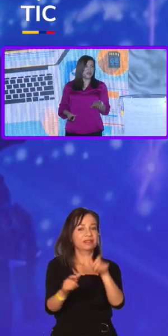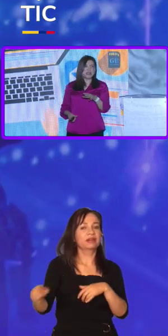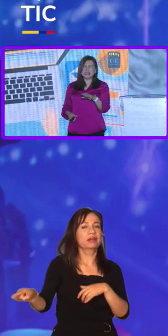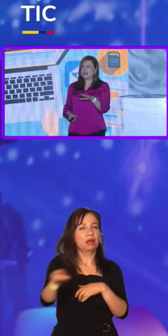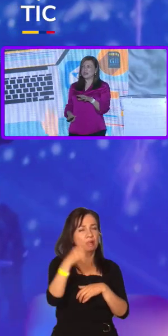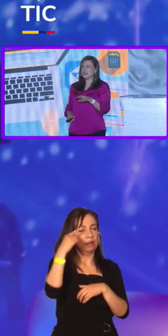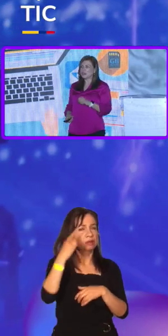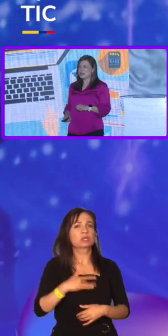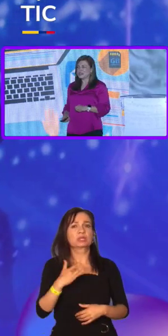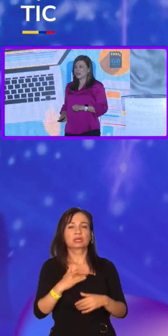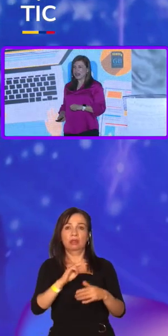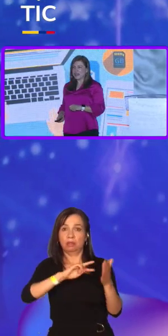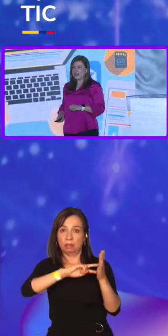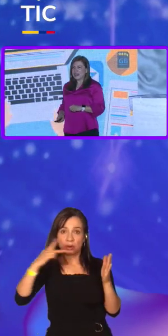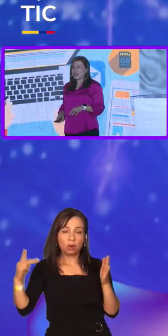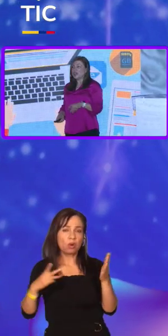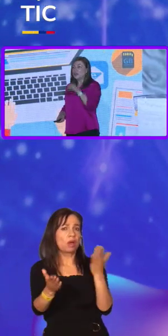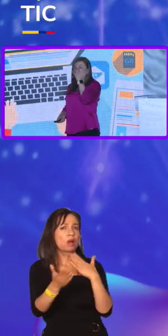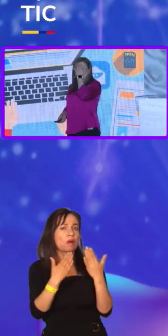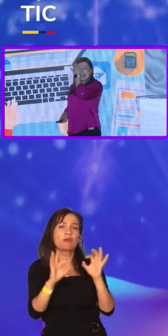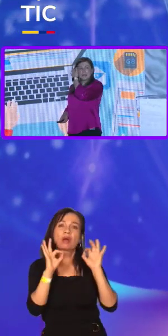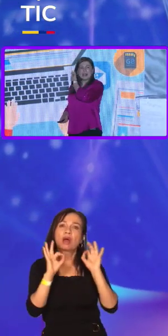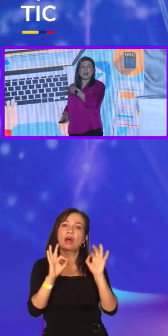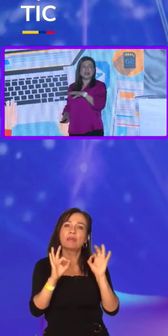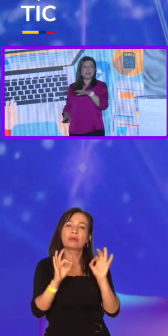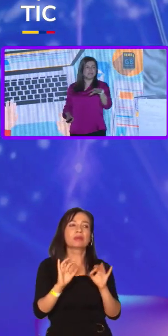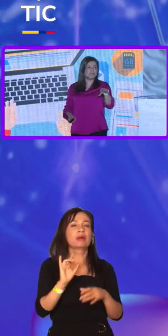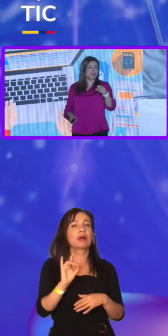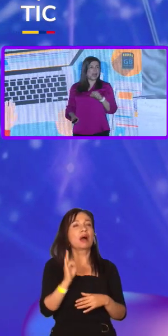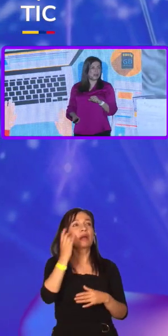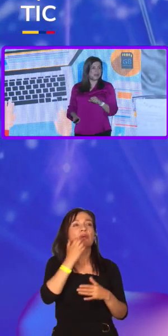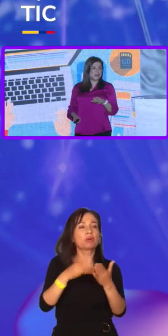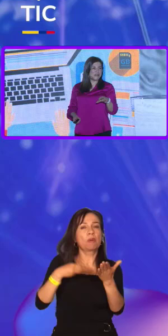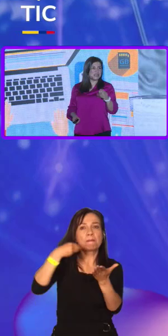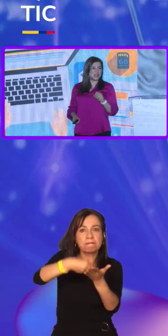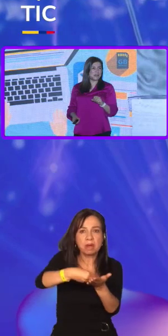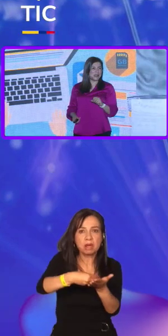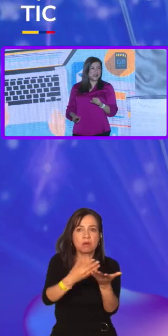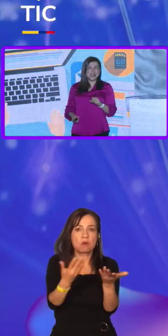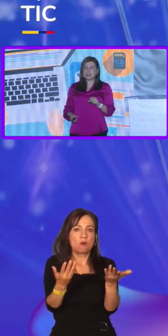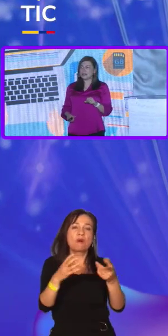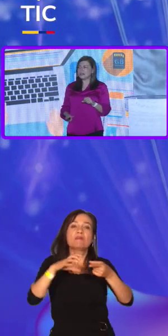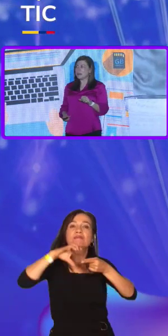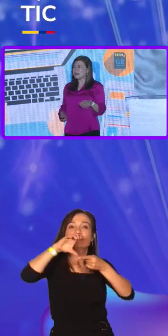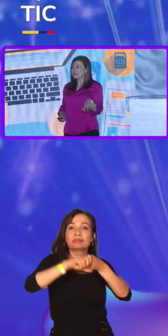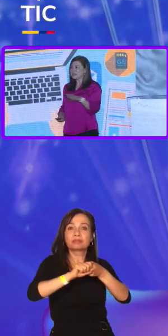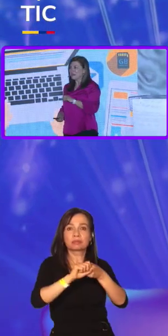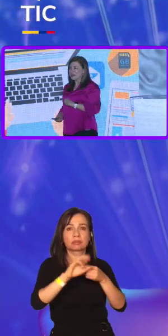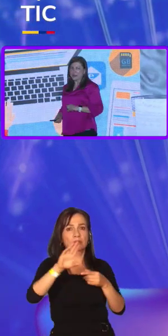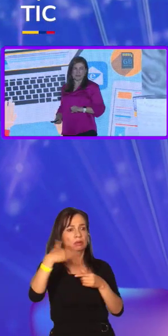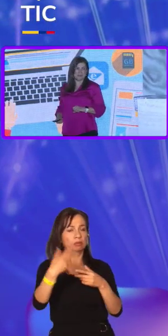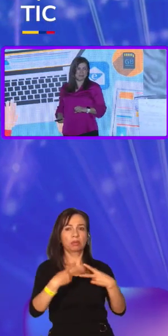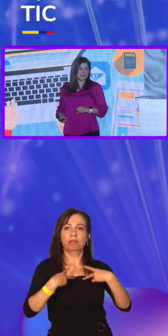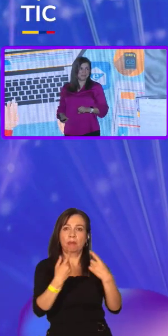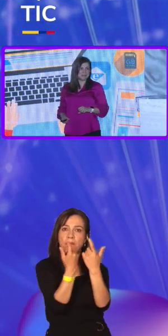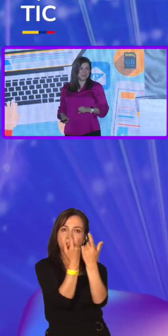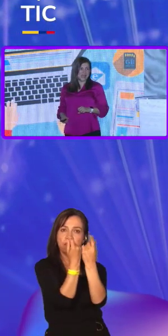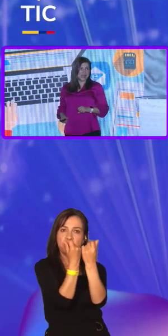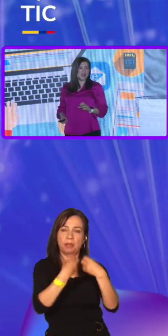tecnología, que no voy a tener una sorpresa fea, que no me metí a pagar algo, una reserva, y después aparecí